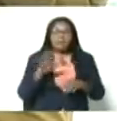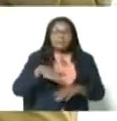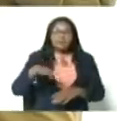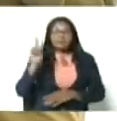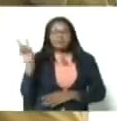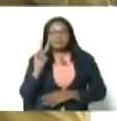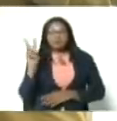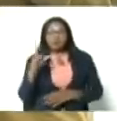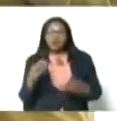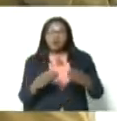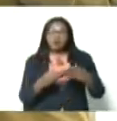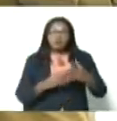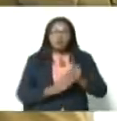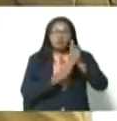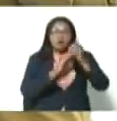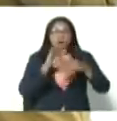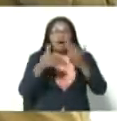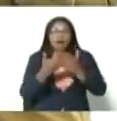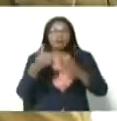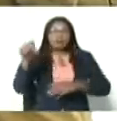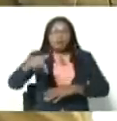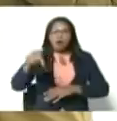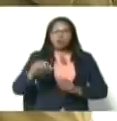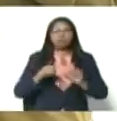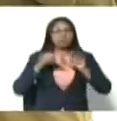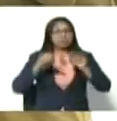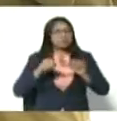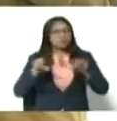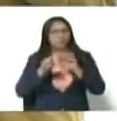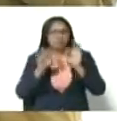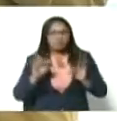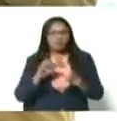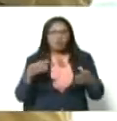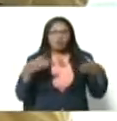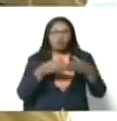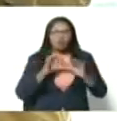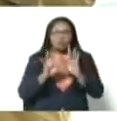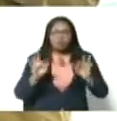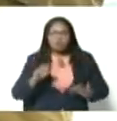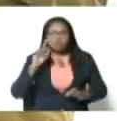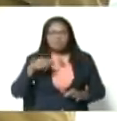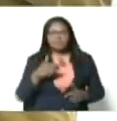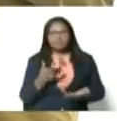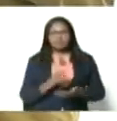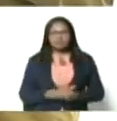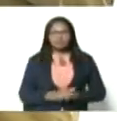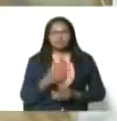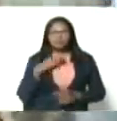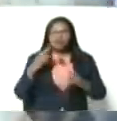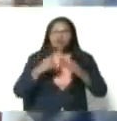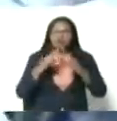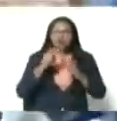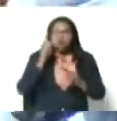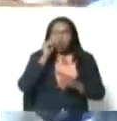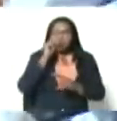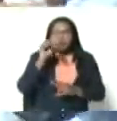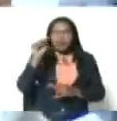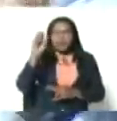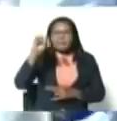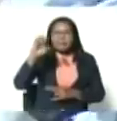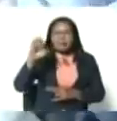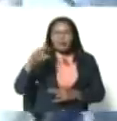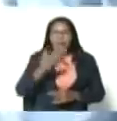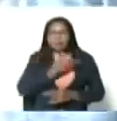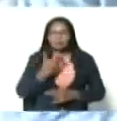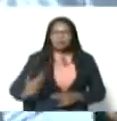Plaza Venezuela... Hasta el día de hoy, pues, hasta el día de hoy soy delegado sindical. Allí conocí a William Amaro, el presidente